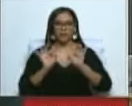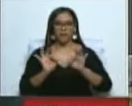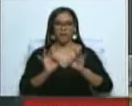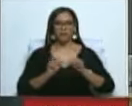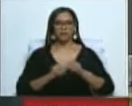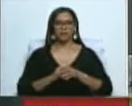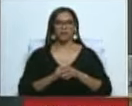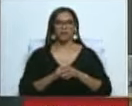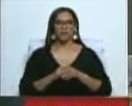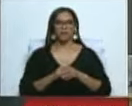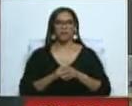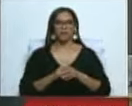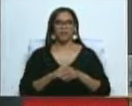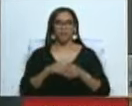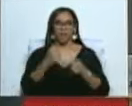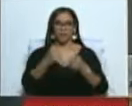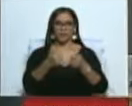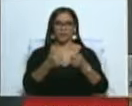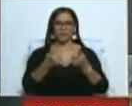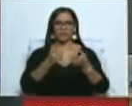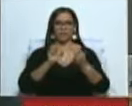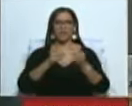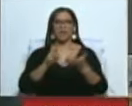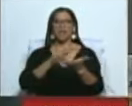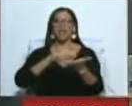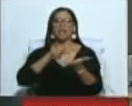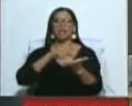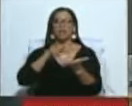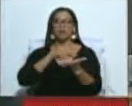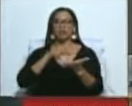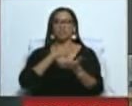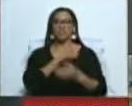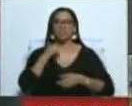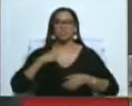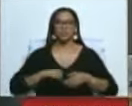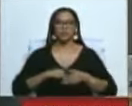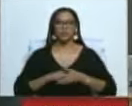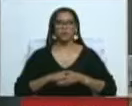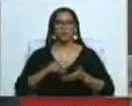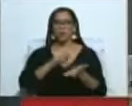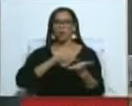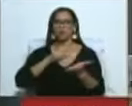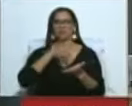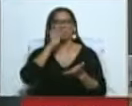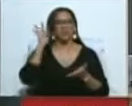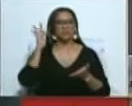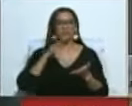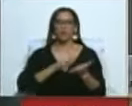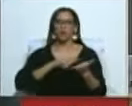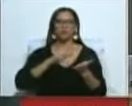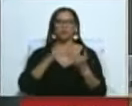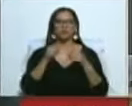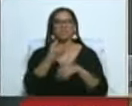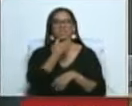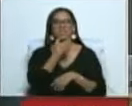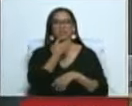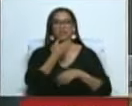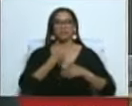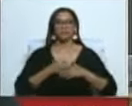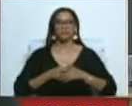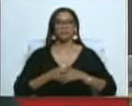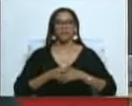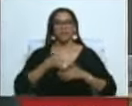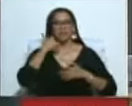Y le pone un aparatico y pone el traductor y traduce a chino, o traduce a francés, o traduce al inglés. El